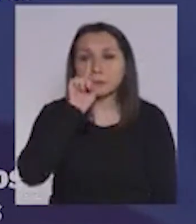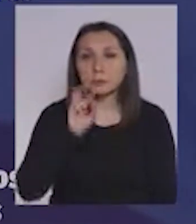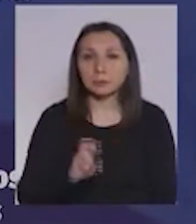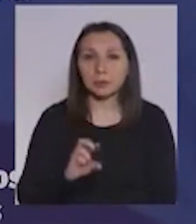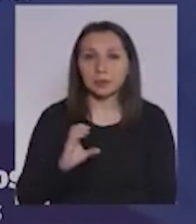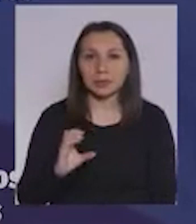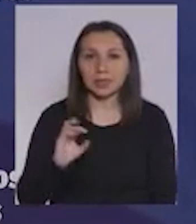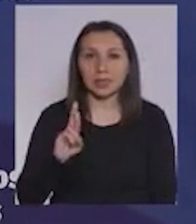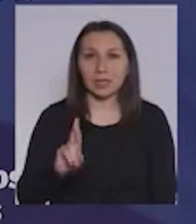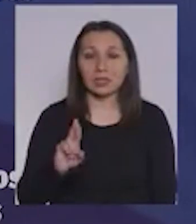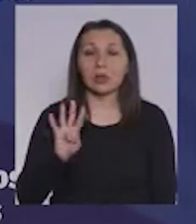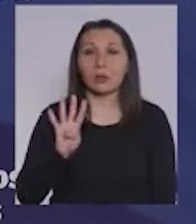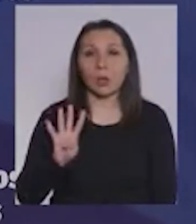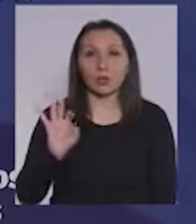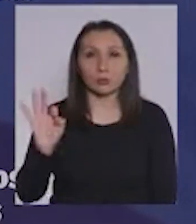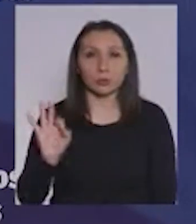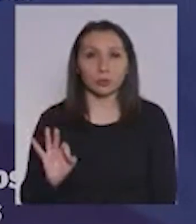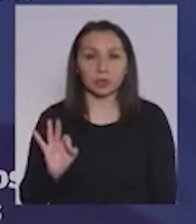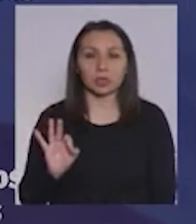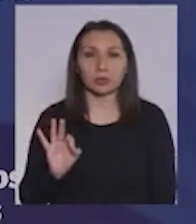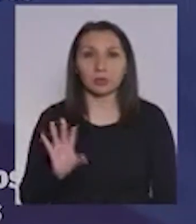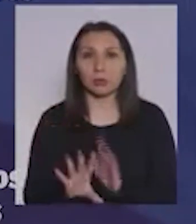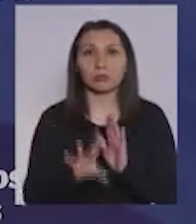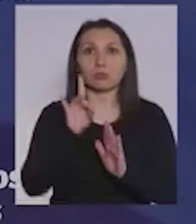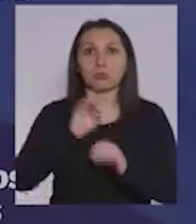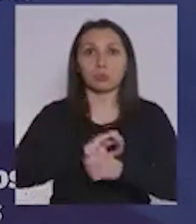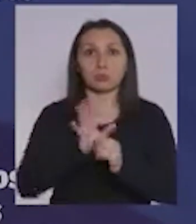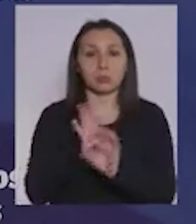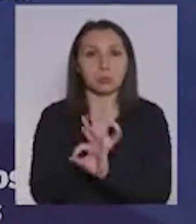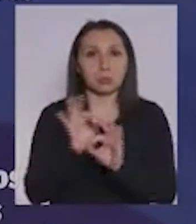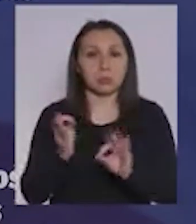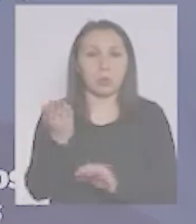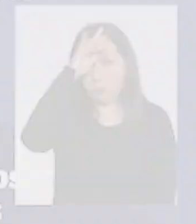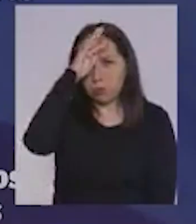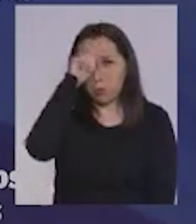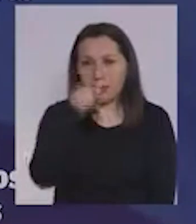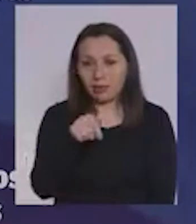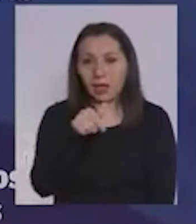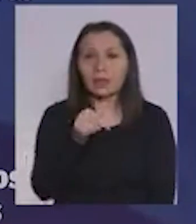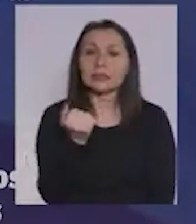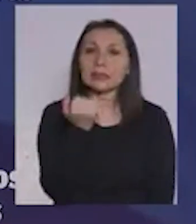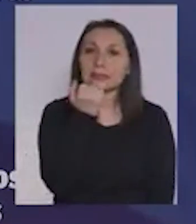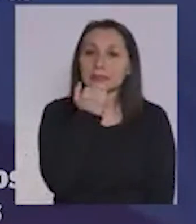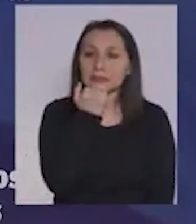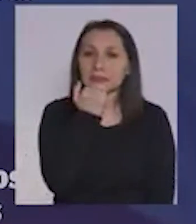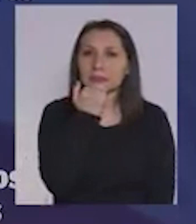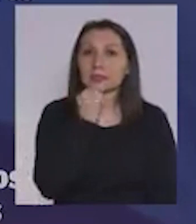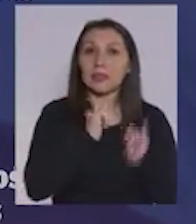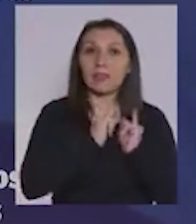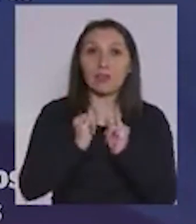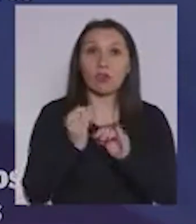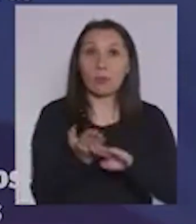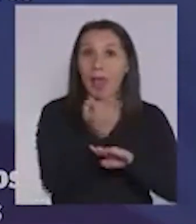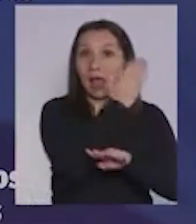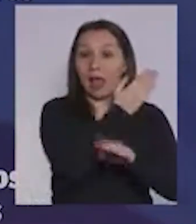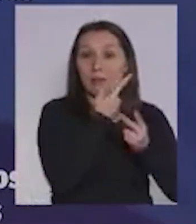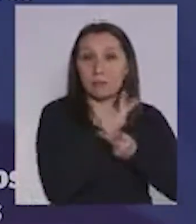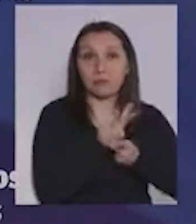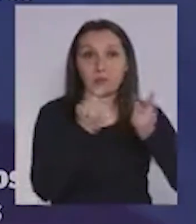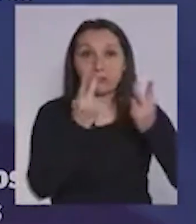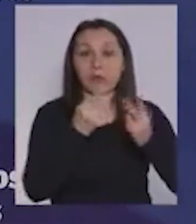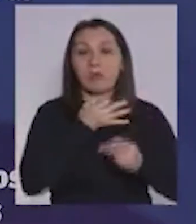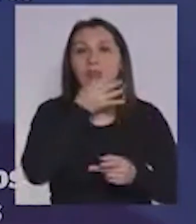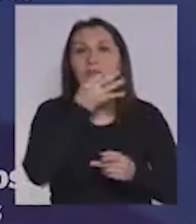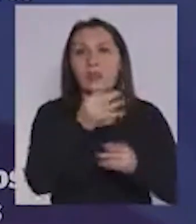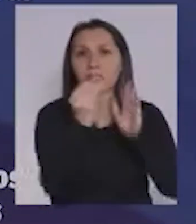de un 4 por ciento esto no lo habíamos obtenido antes erróneamente en el informe anterior se informó